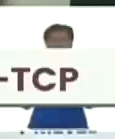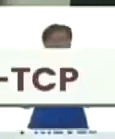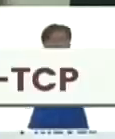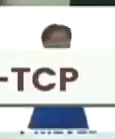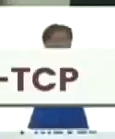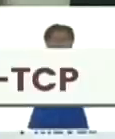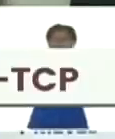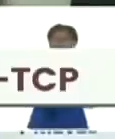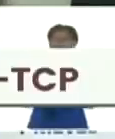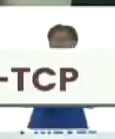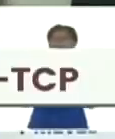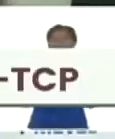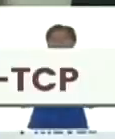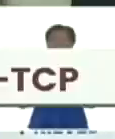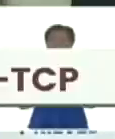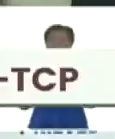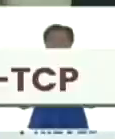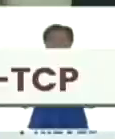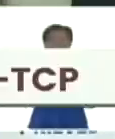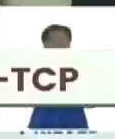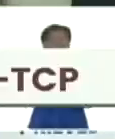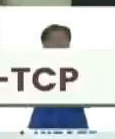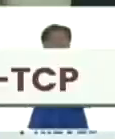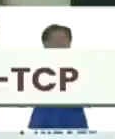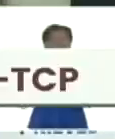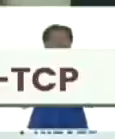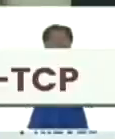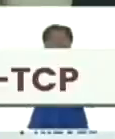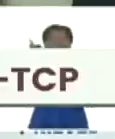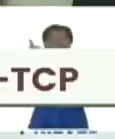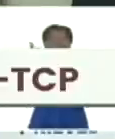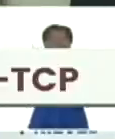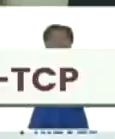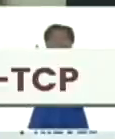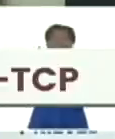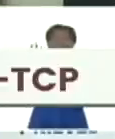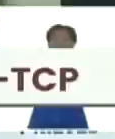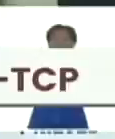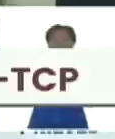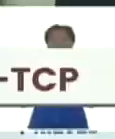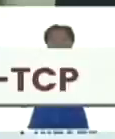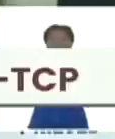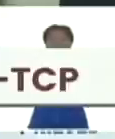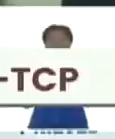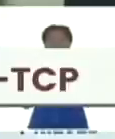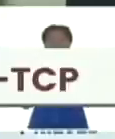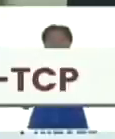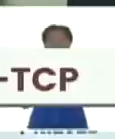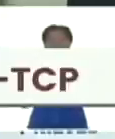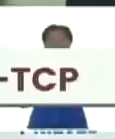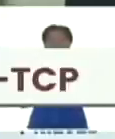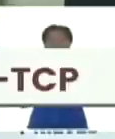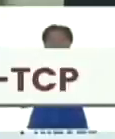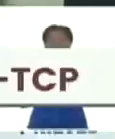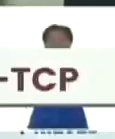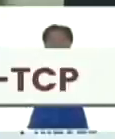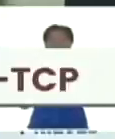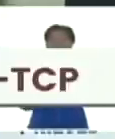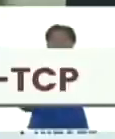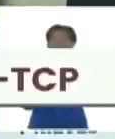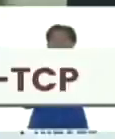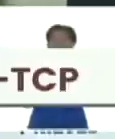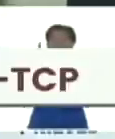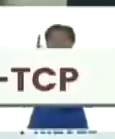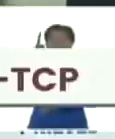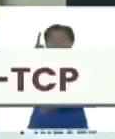bilaterales son un gran logro. Son relaciones creadas a partir de una firme amistad,